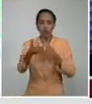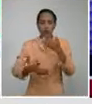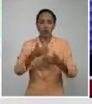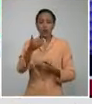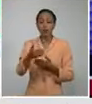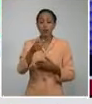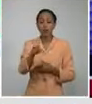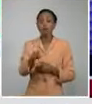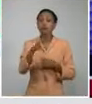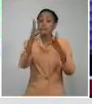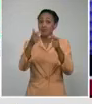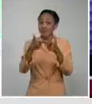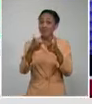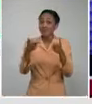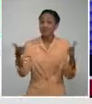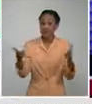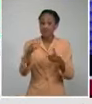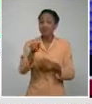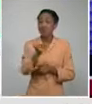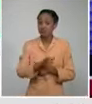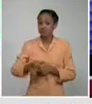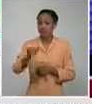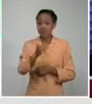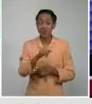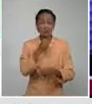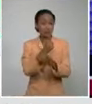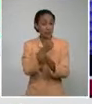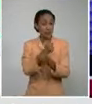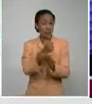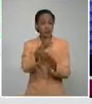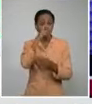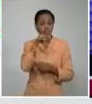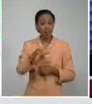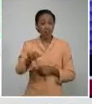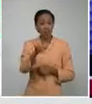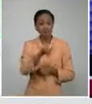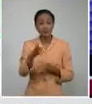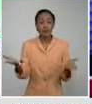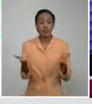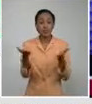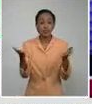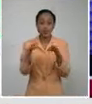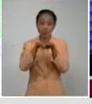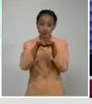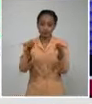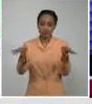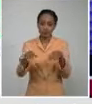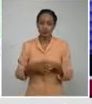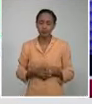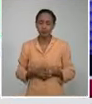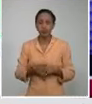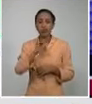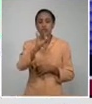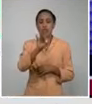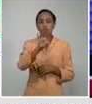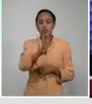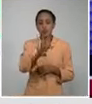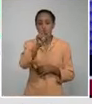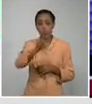sumamente elevada y sumamente riesgosa para la evolución de los pacientes. 74 pacientes